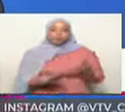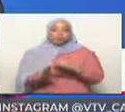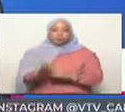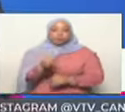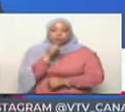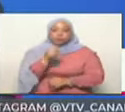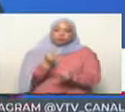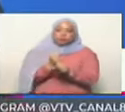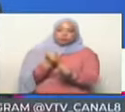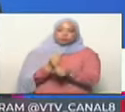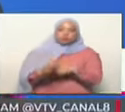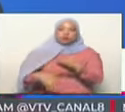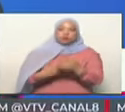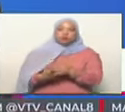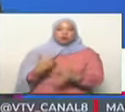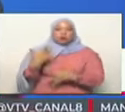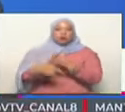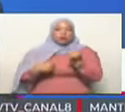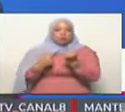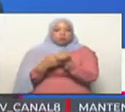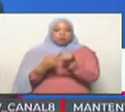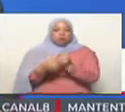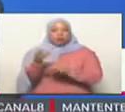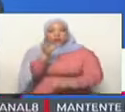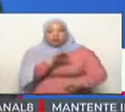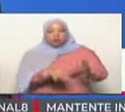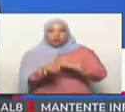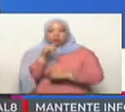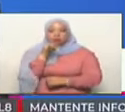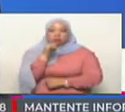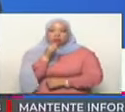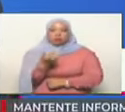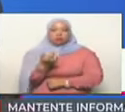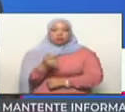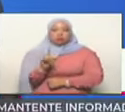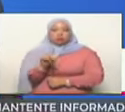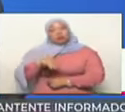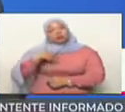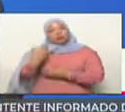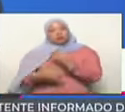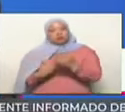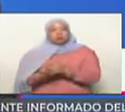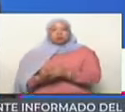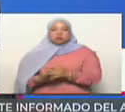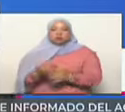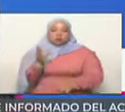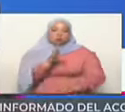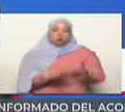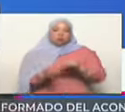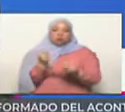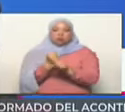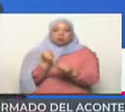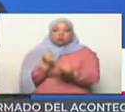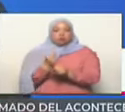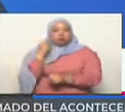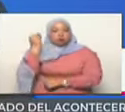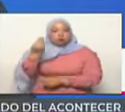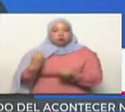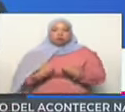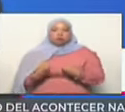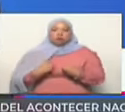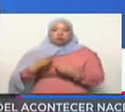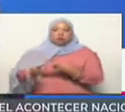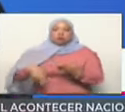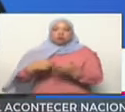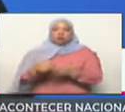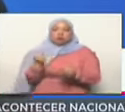científicas, todo el apoyo a la ciencia que transforma La ciencia que crea la vida nueva,